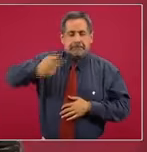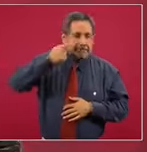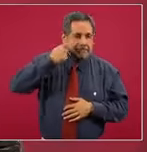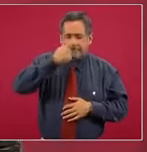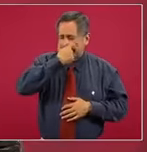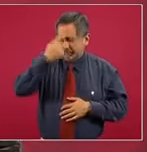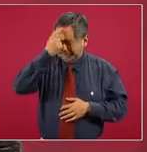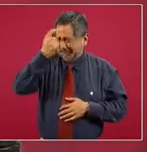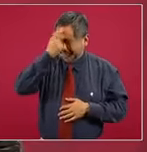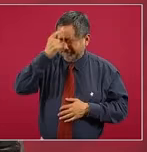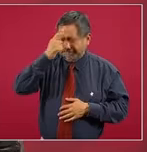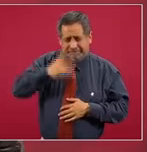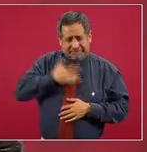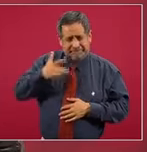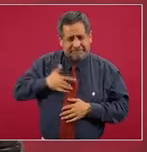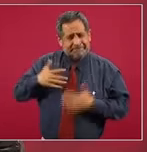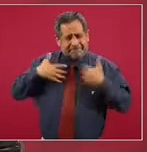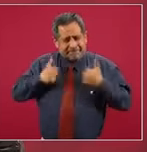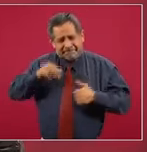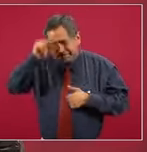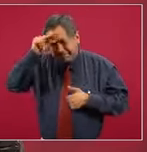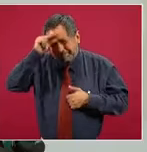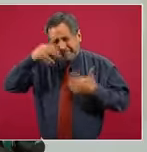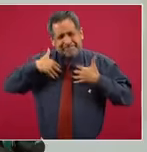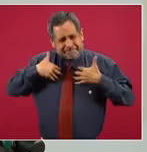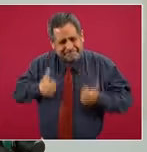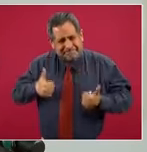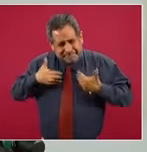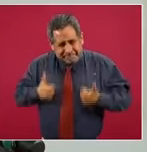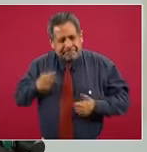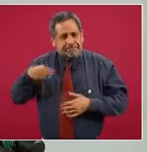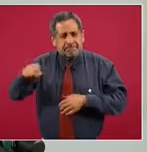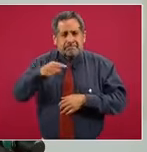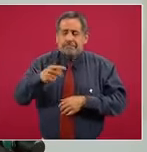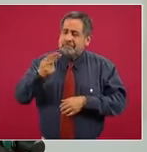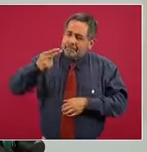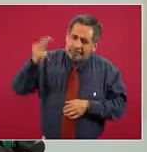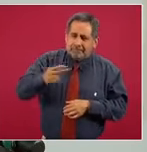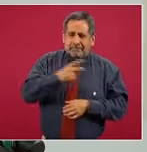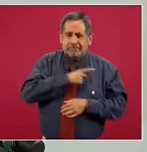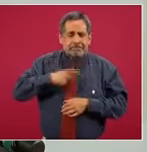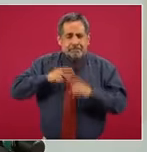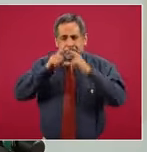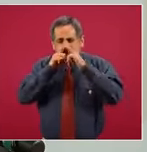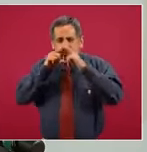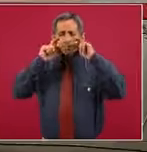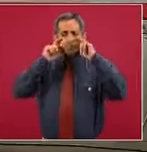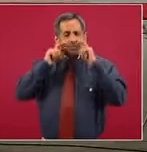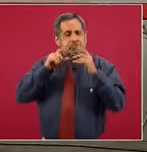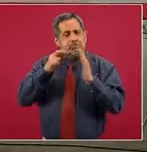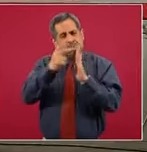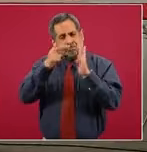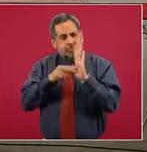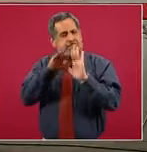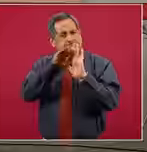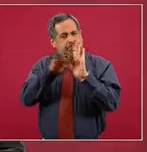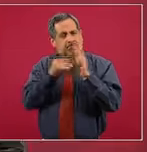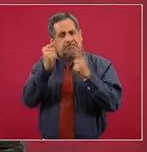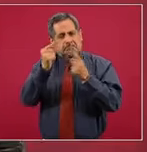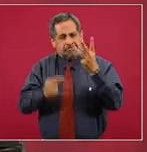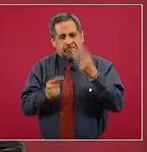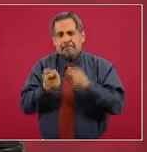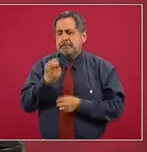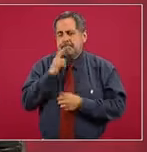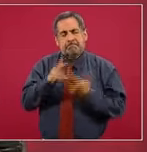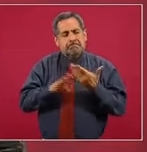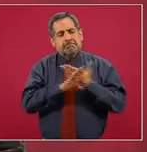toda la ciudadanía, a la inteligencia de toda la ciudadanía, de que el uso de las medidas básicas de prevención son la mejor